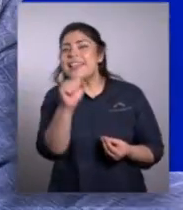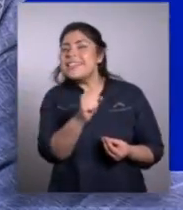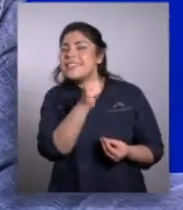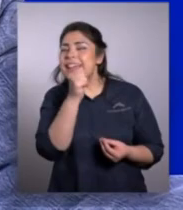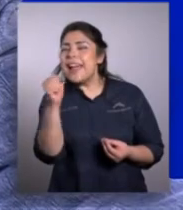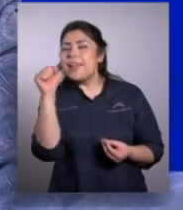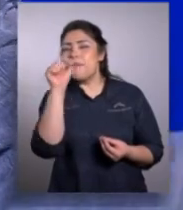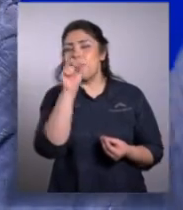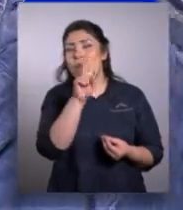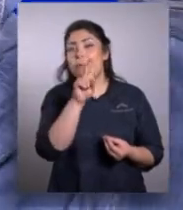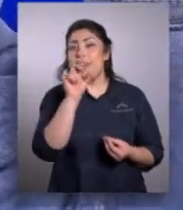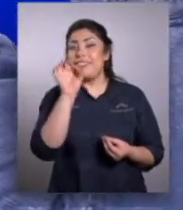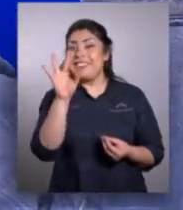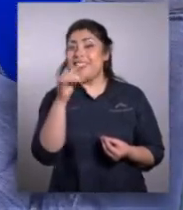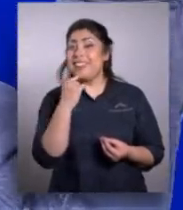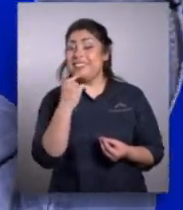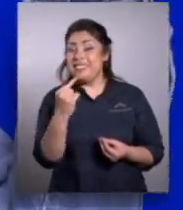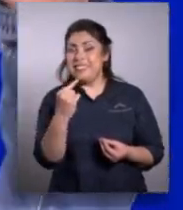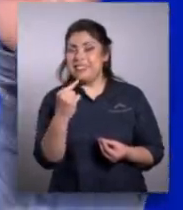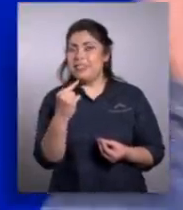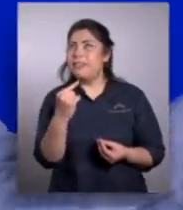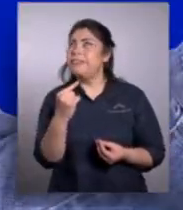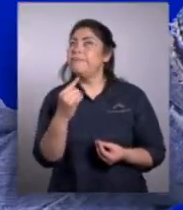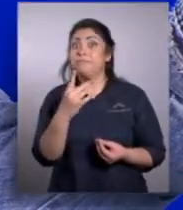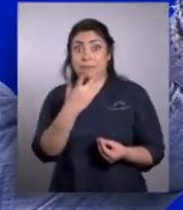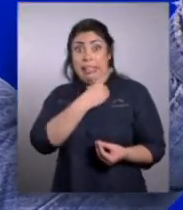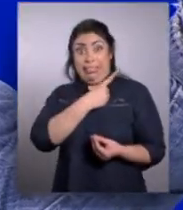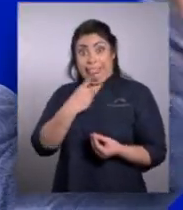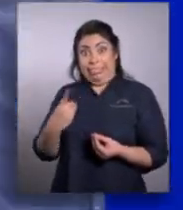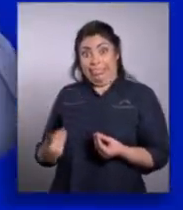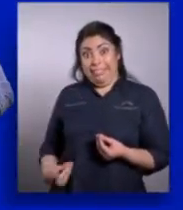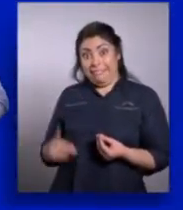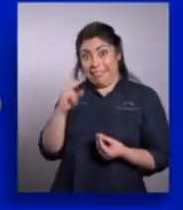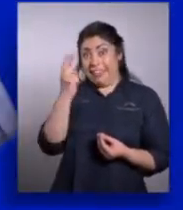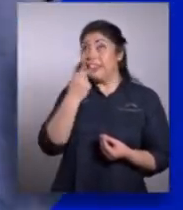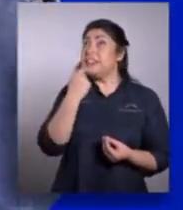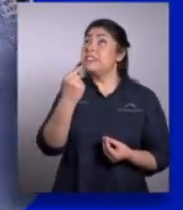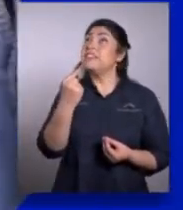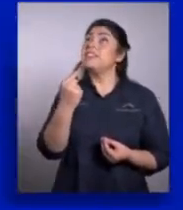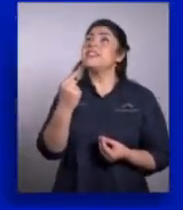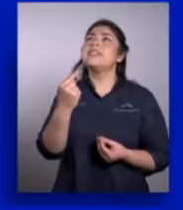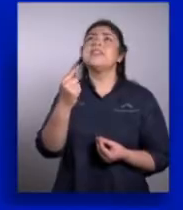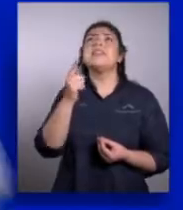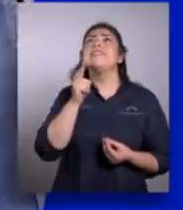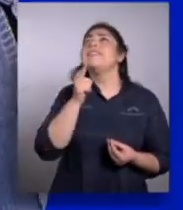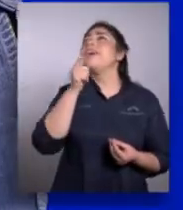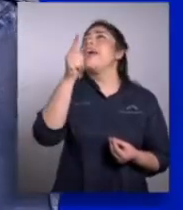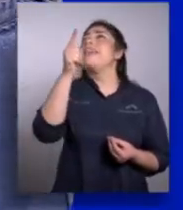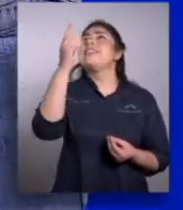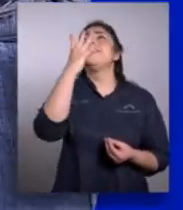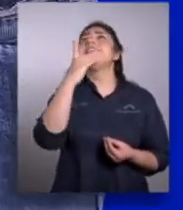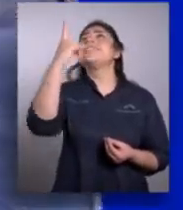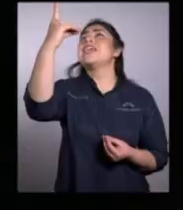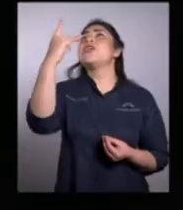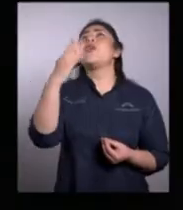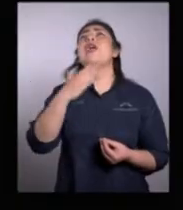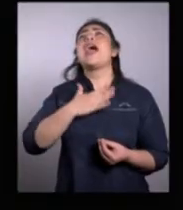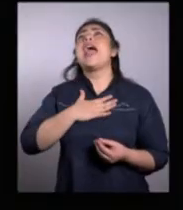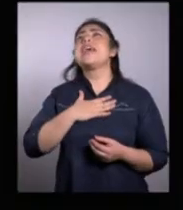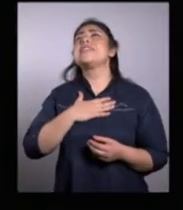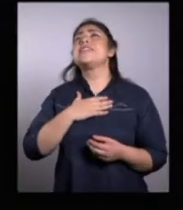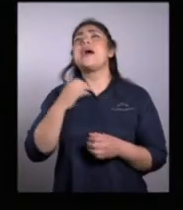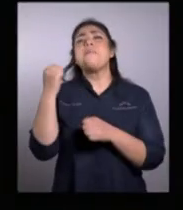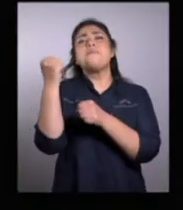cuando david dice jehová es mi pastor nada me faltará dentro de ese nada me faltará quiero